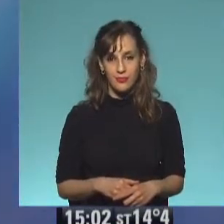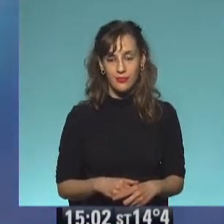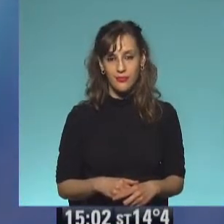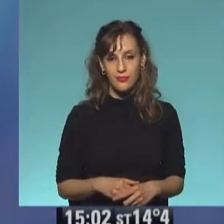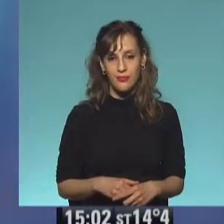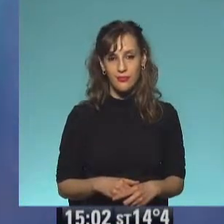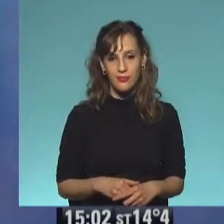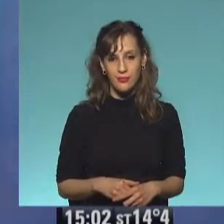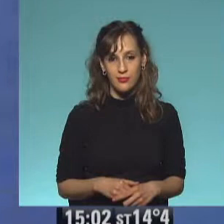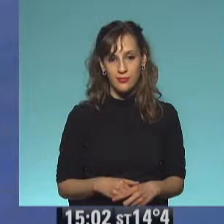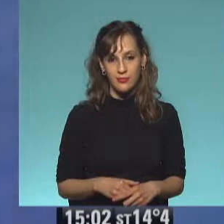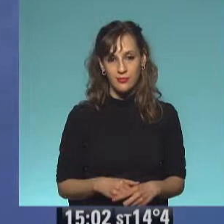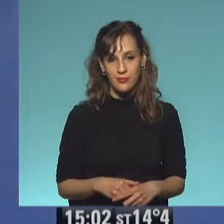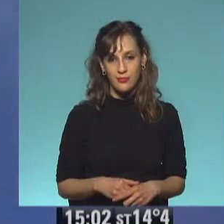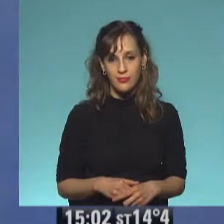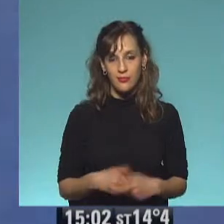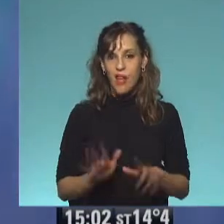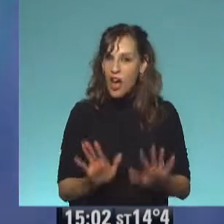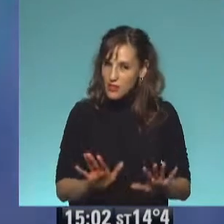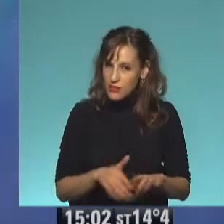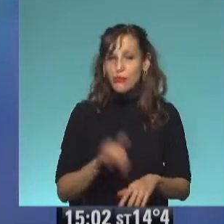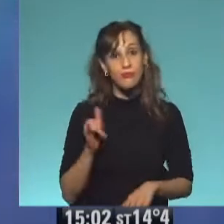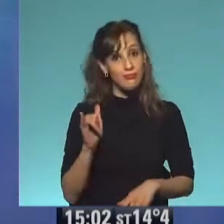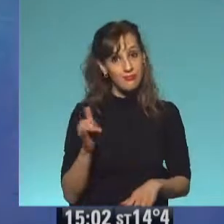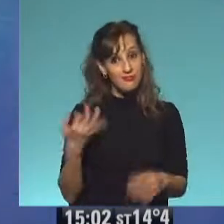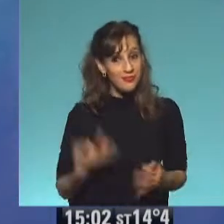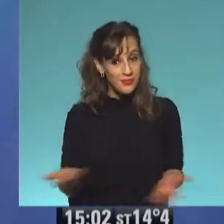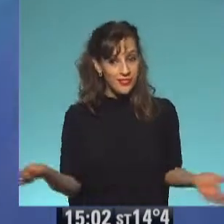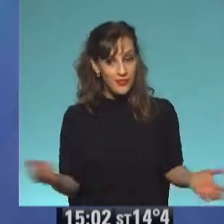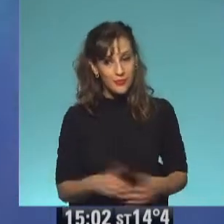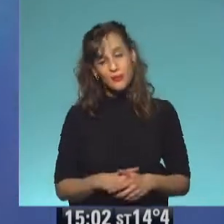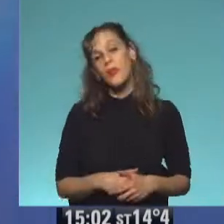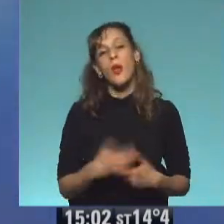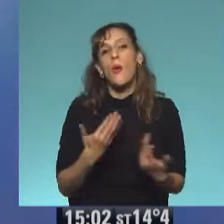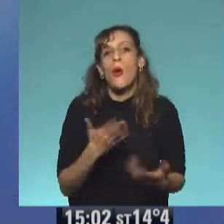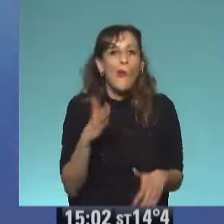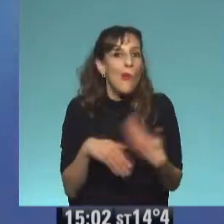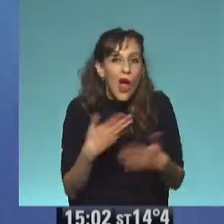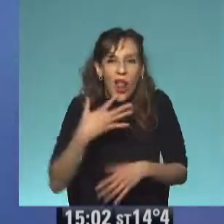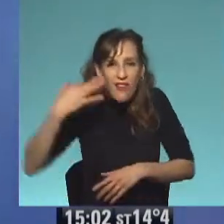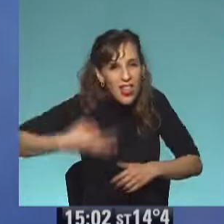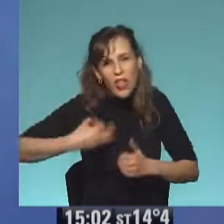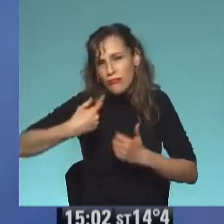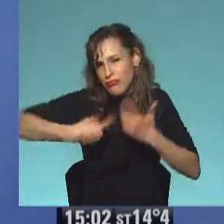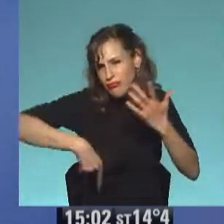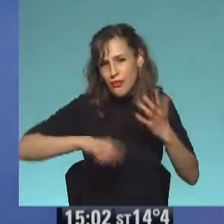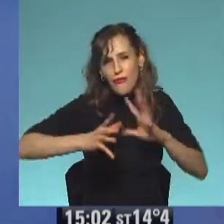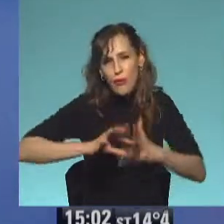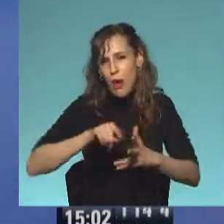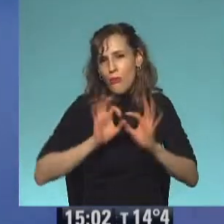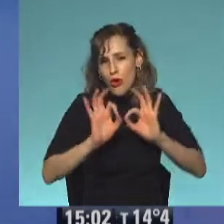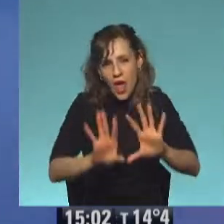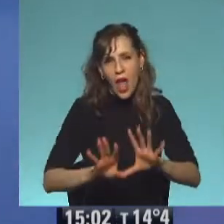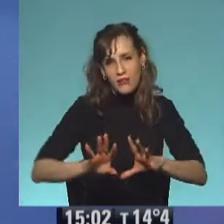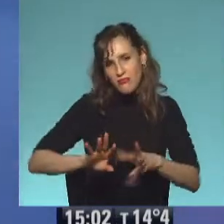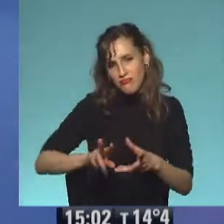y esto es bueno para un montón de variantes nos ponemos en casa podemos poner música